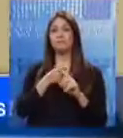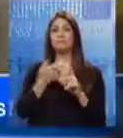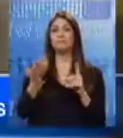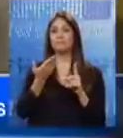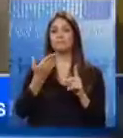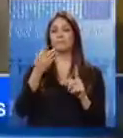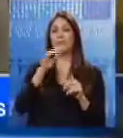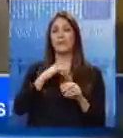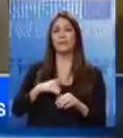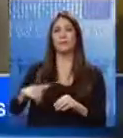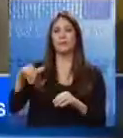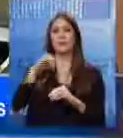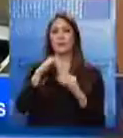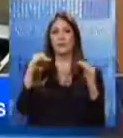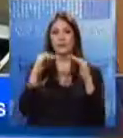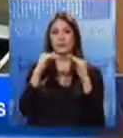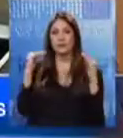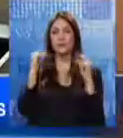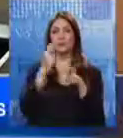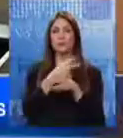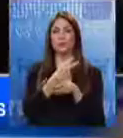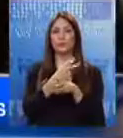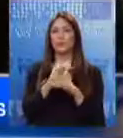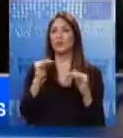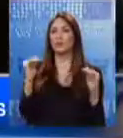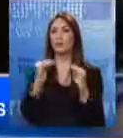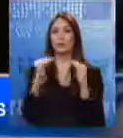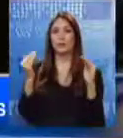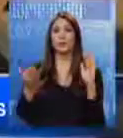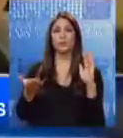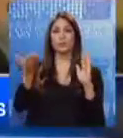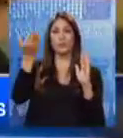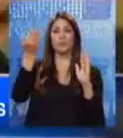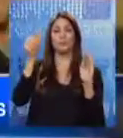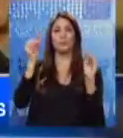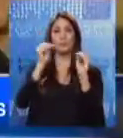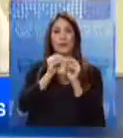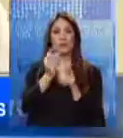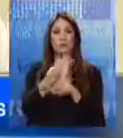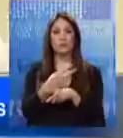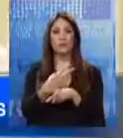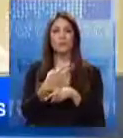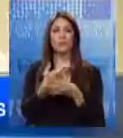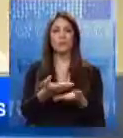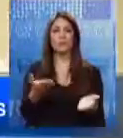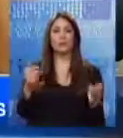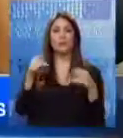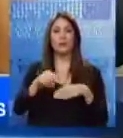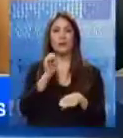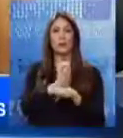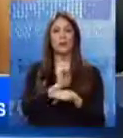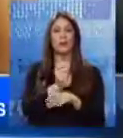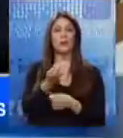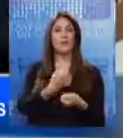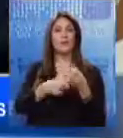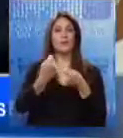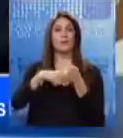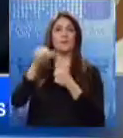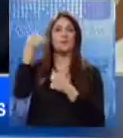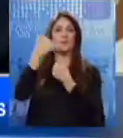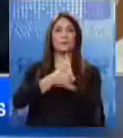a la democratización de los medios de producción, incrementar la productividad en cuanto a consumo de artículos nacionales y de exportación,